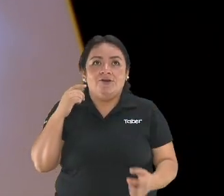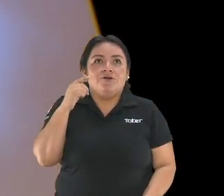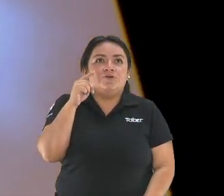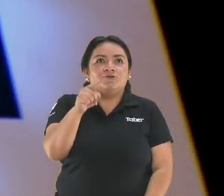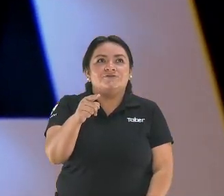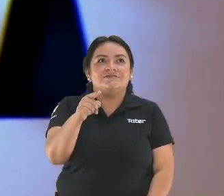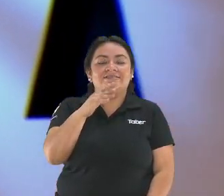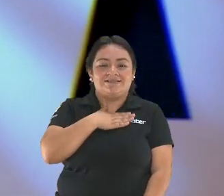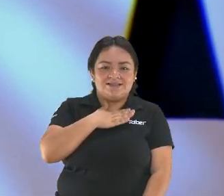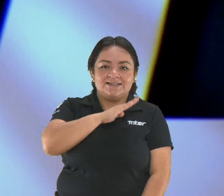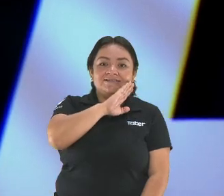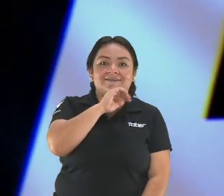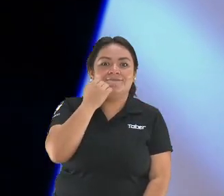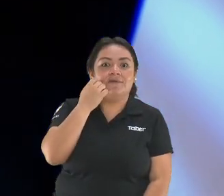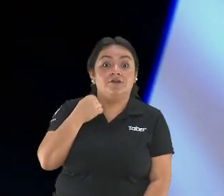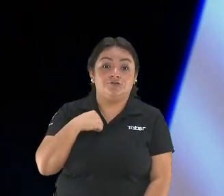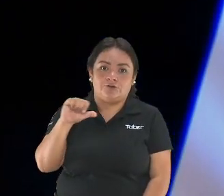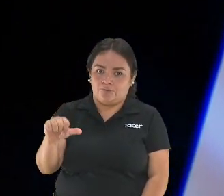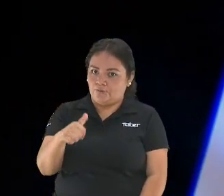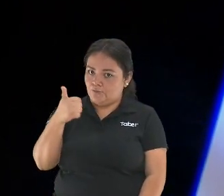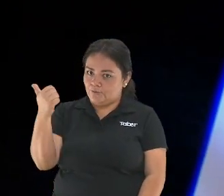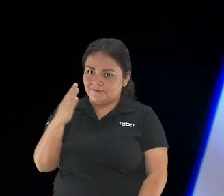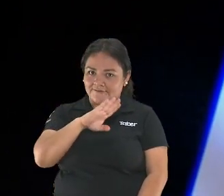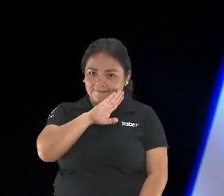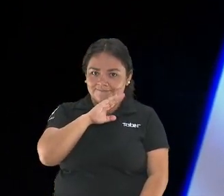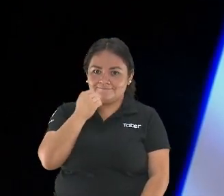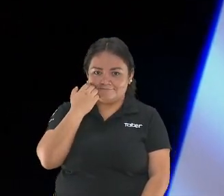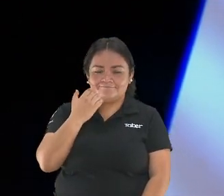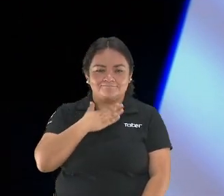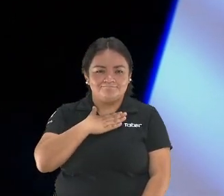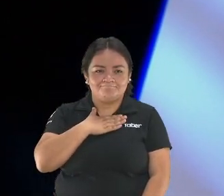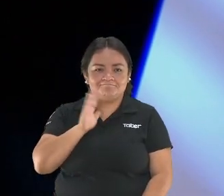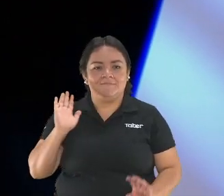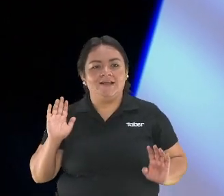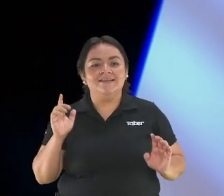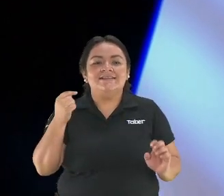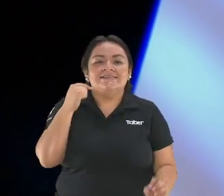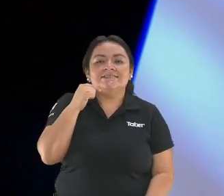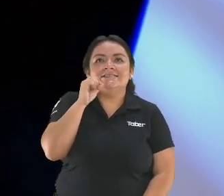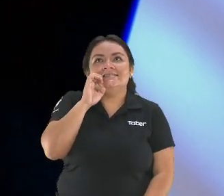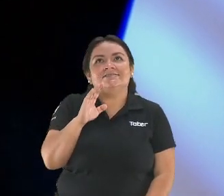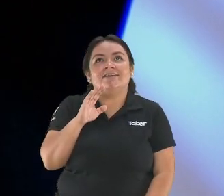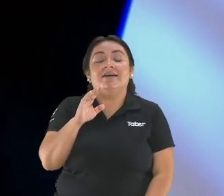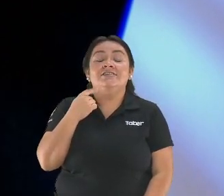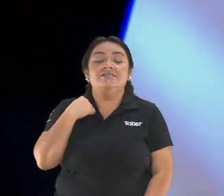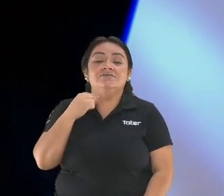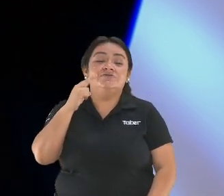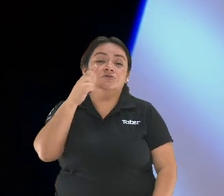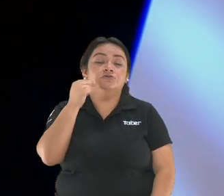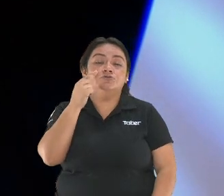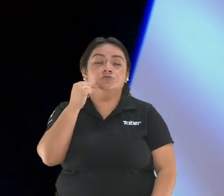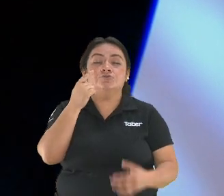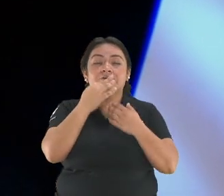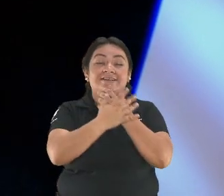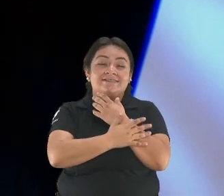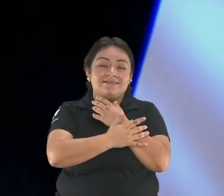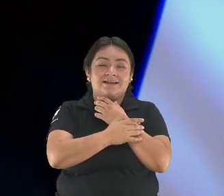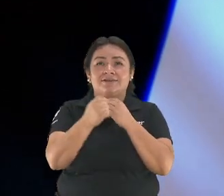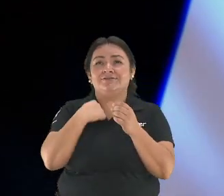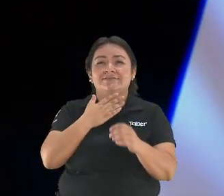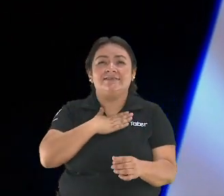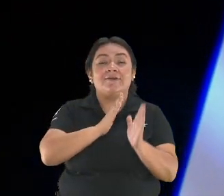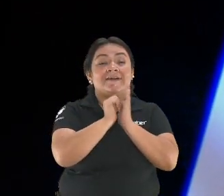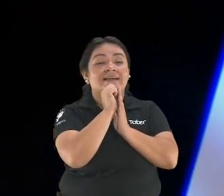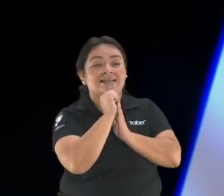tiene esa enfermedad yo tengo otra que sentir algún hermano yo tengo el azúcar en la sangre tengo diabetes tengo